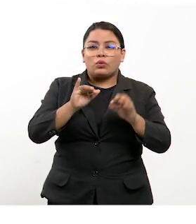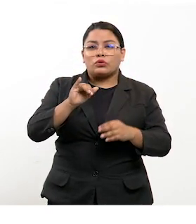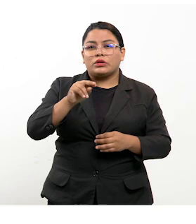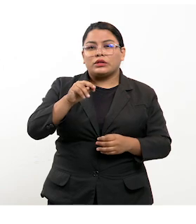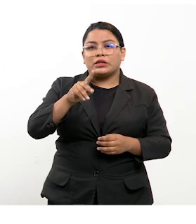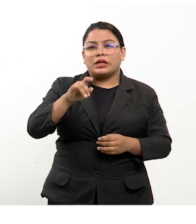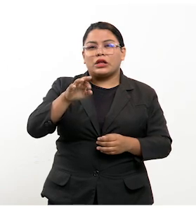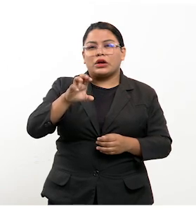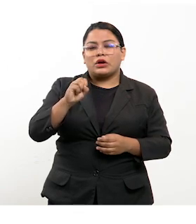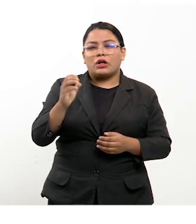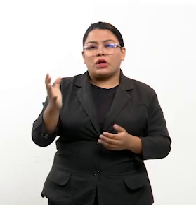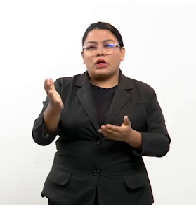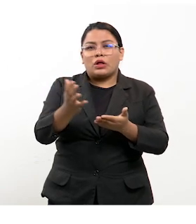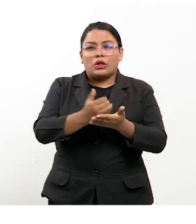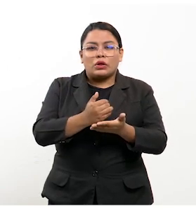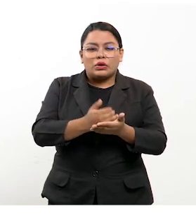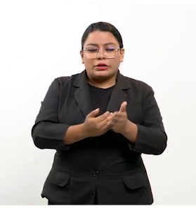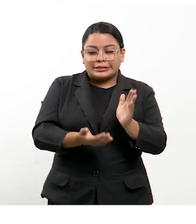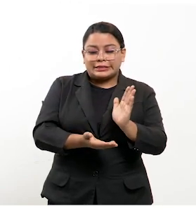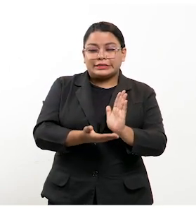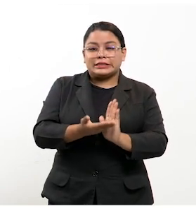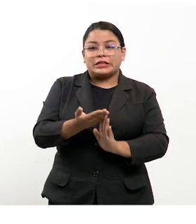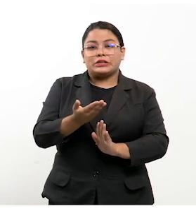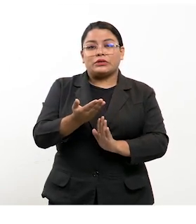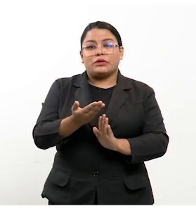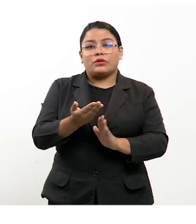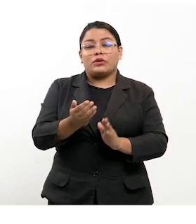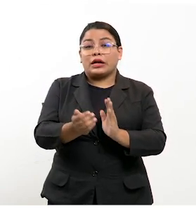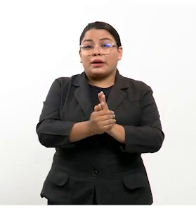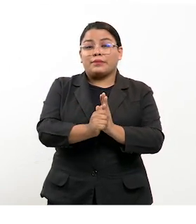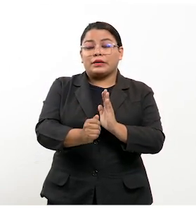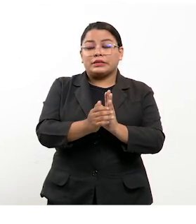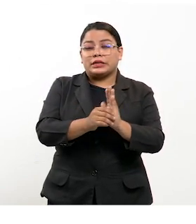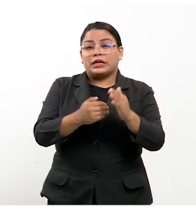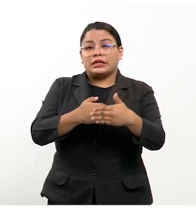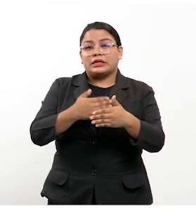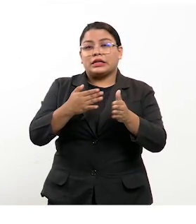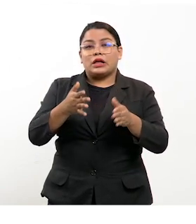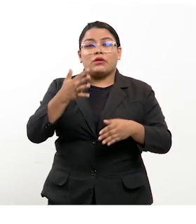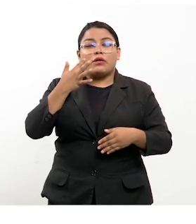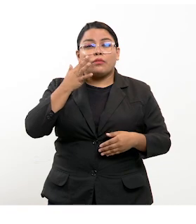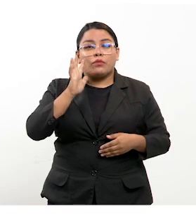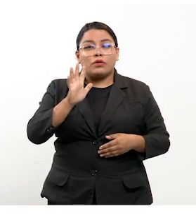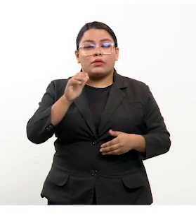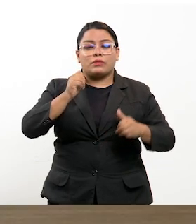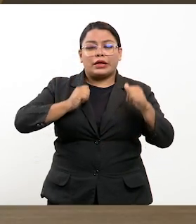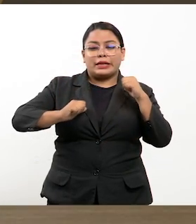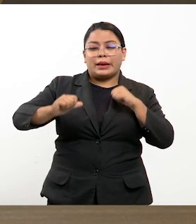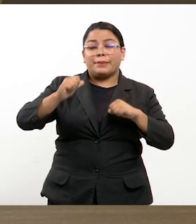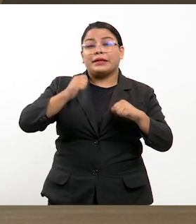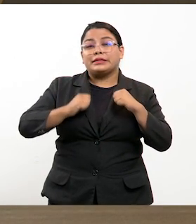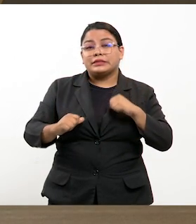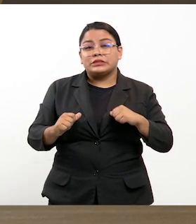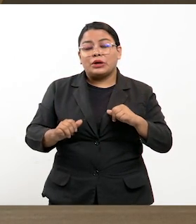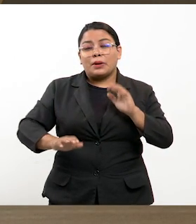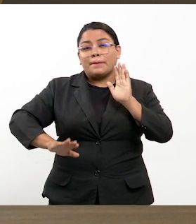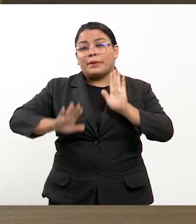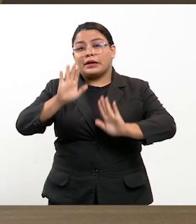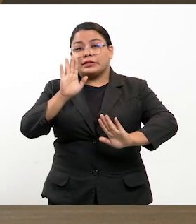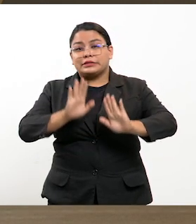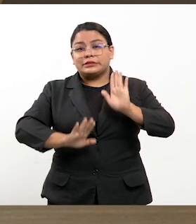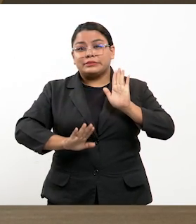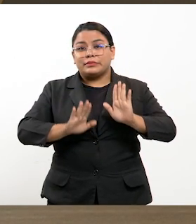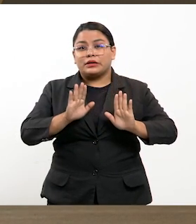logro que tienen que ver con el desarrollo de destrezas en el aula. Tal es el caso de las dramatizaciones, la participación